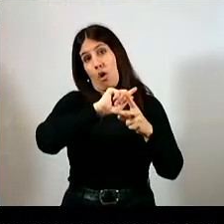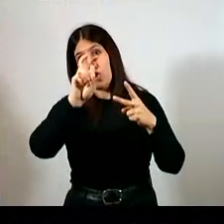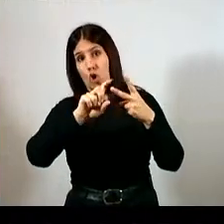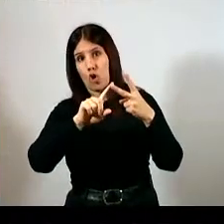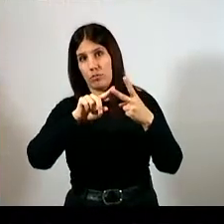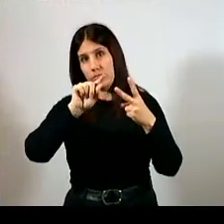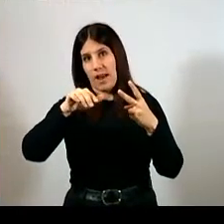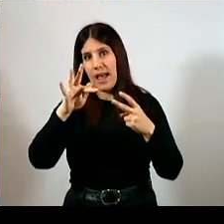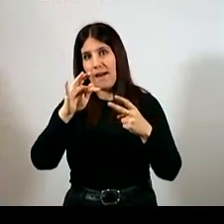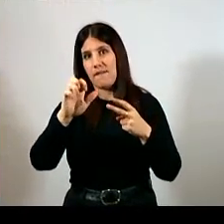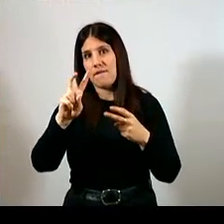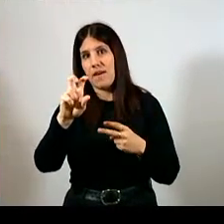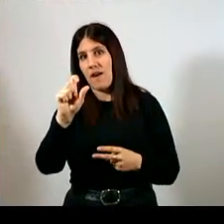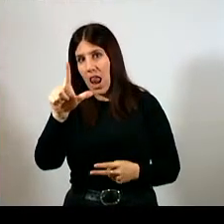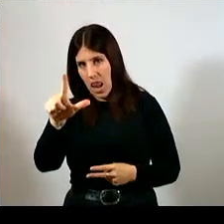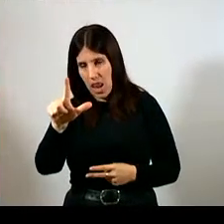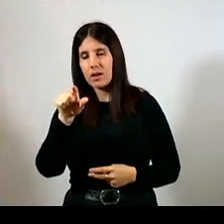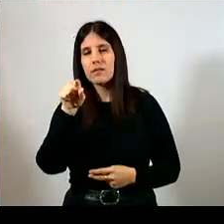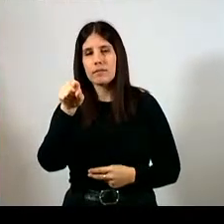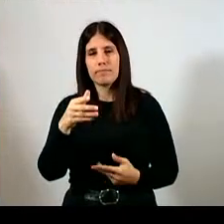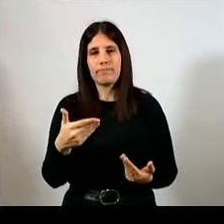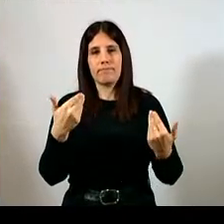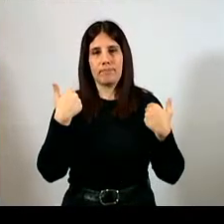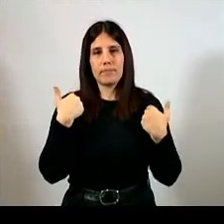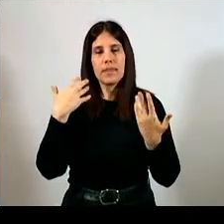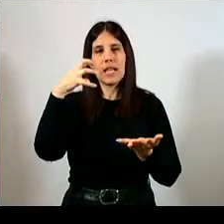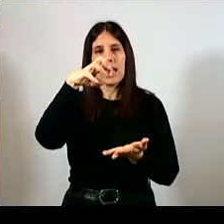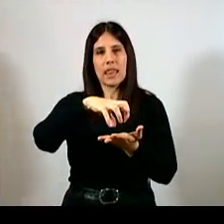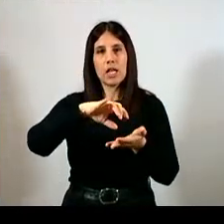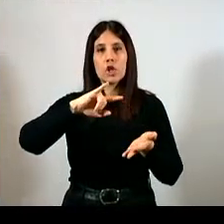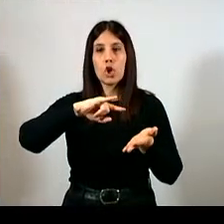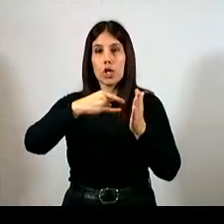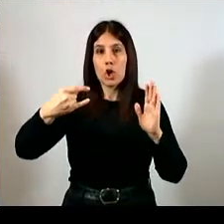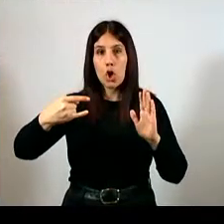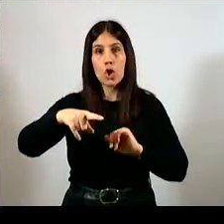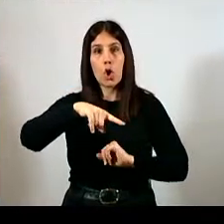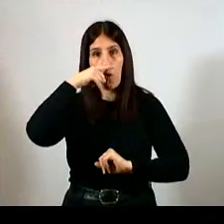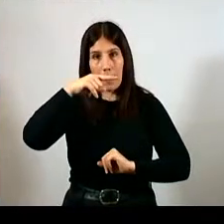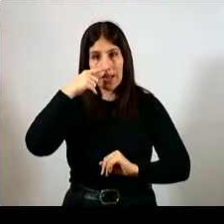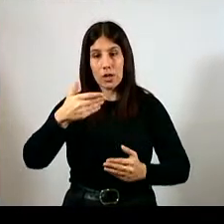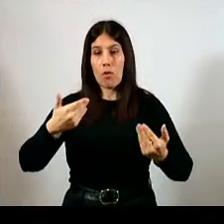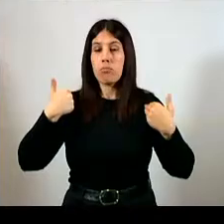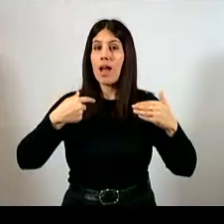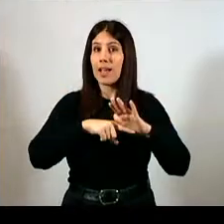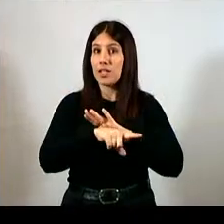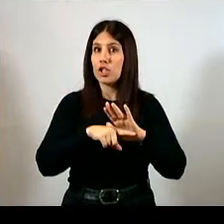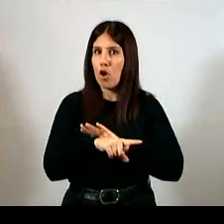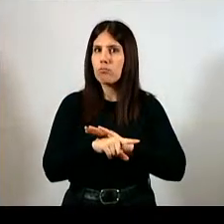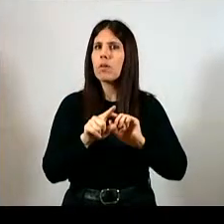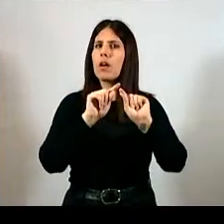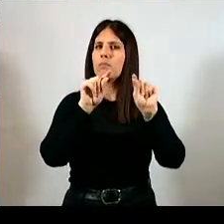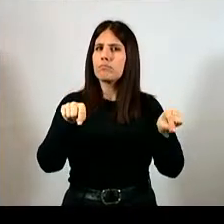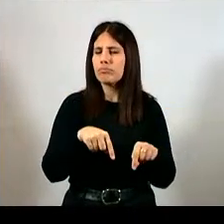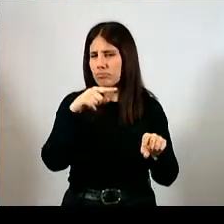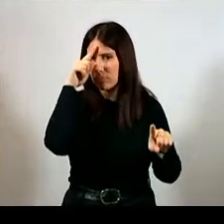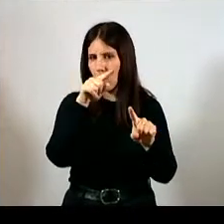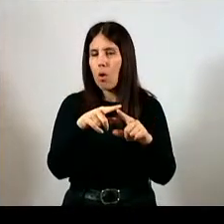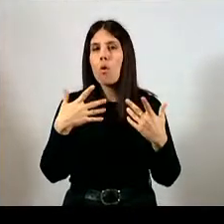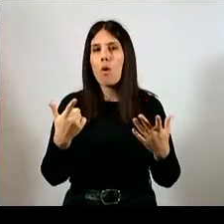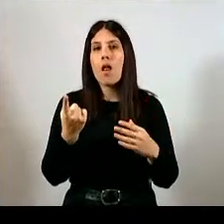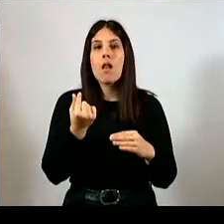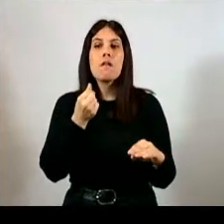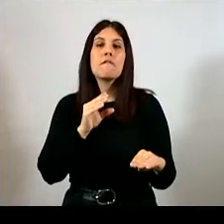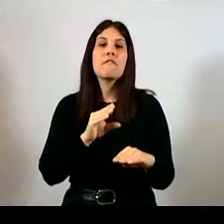sociedad FEVAL, que es la entidad que gestiona el centro tecnológico ubicado en Don Benito, se dirige a financiar proyectos relacionados con las